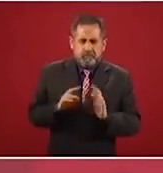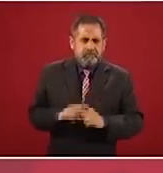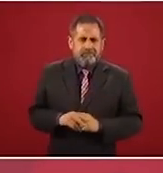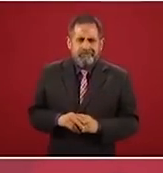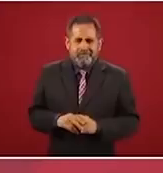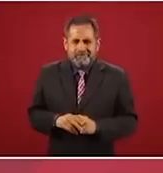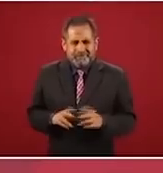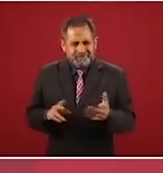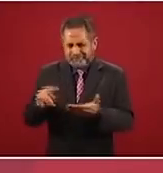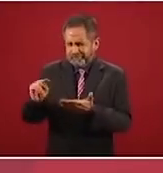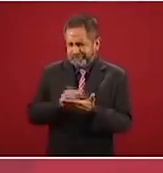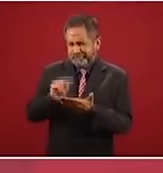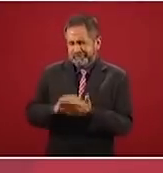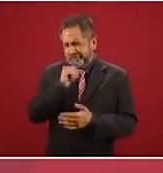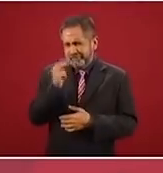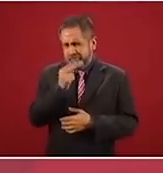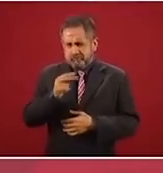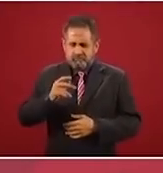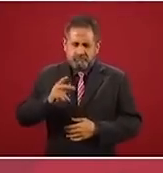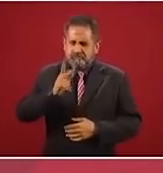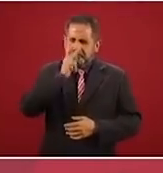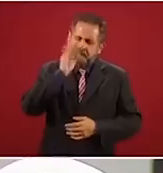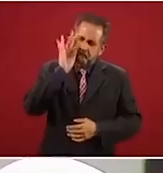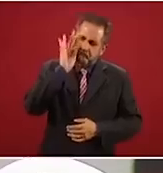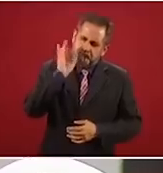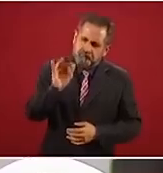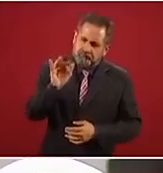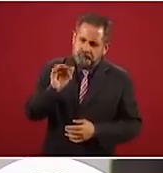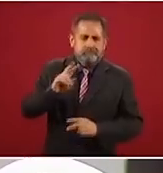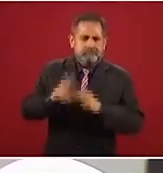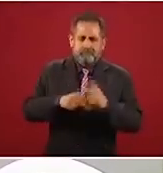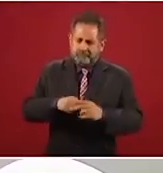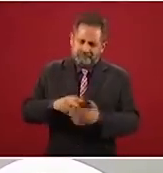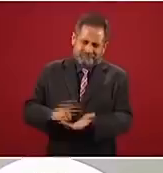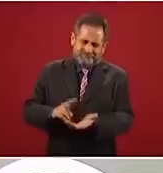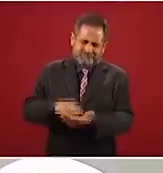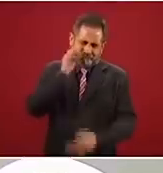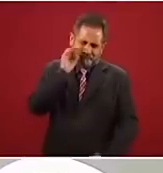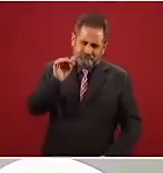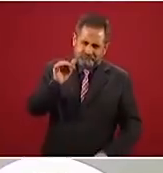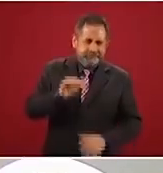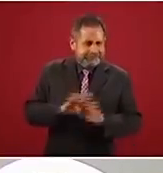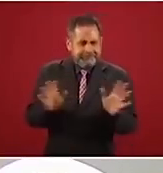No hace falta la firma realmente, con la palabra es más que suficiente, pero